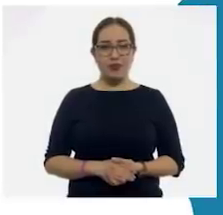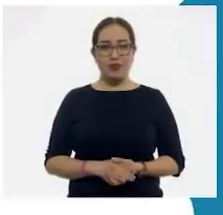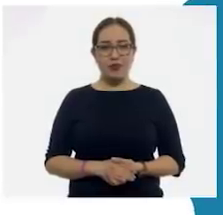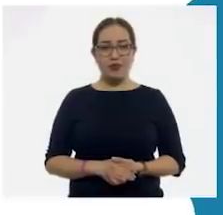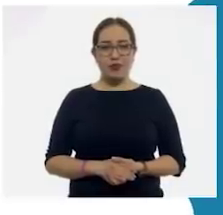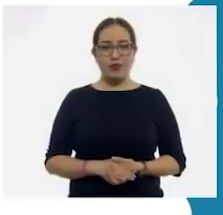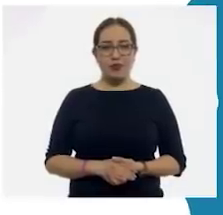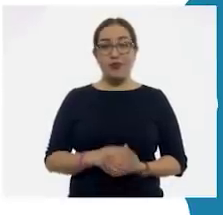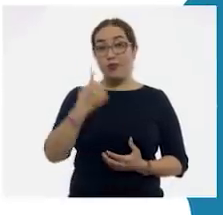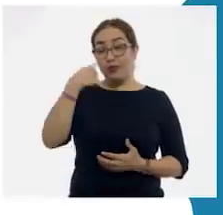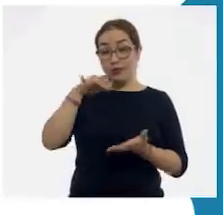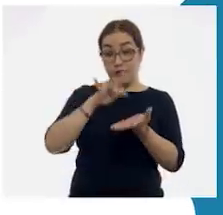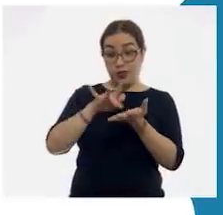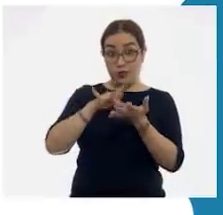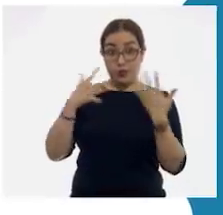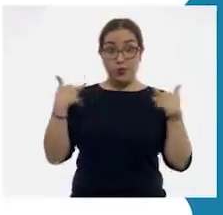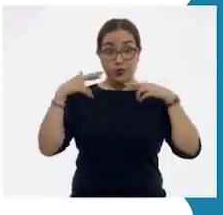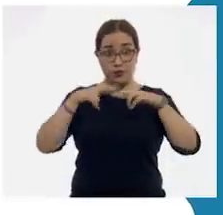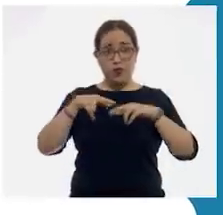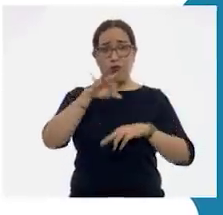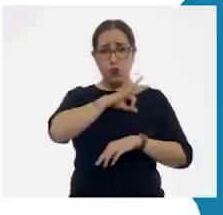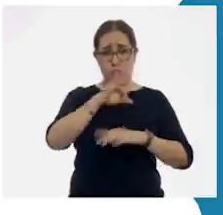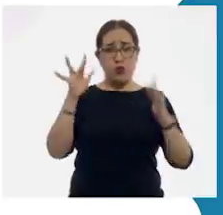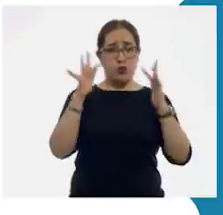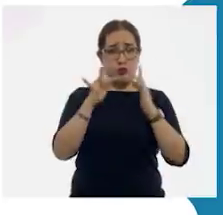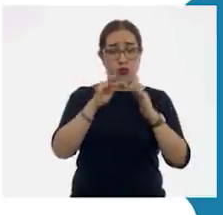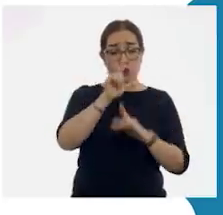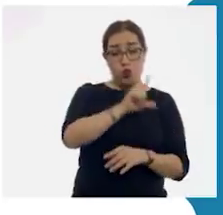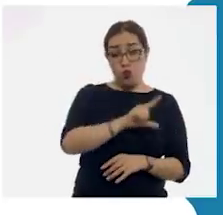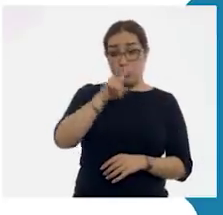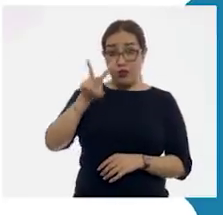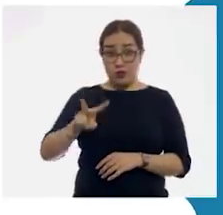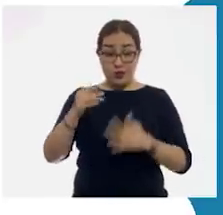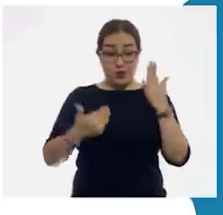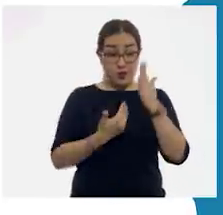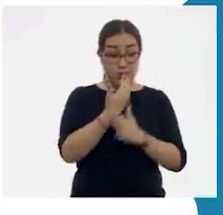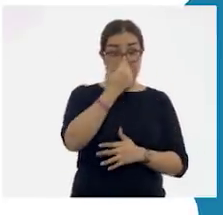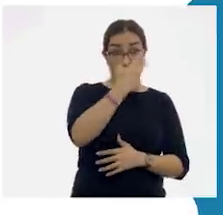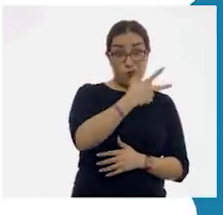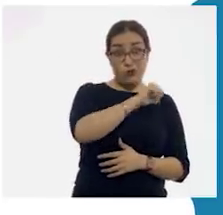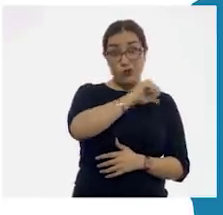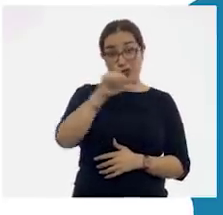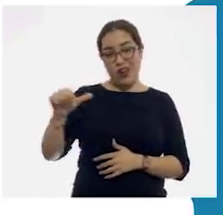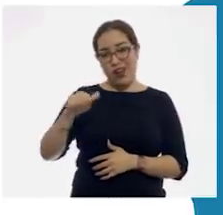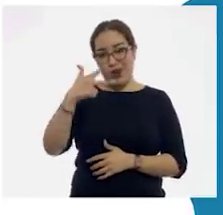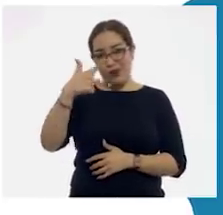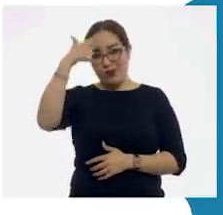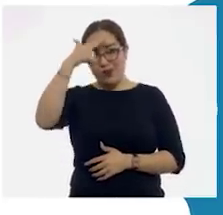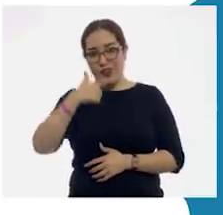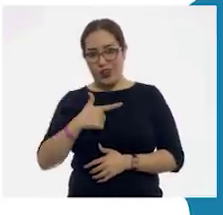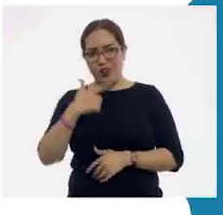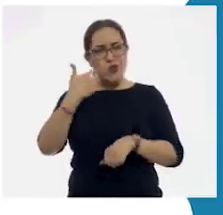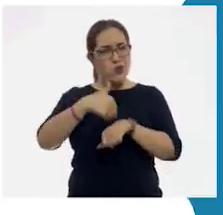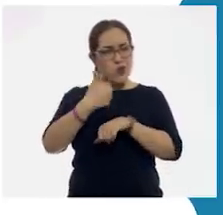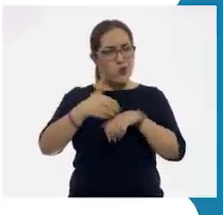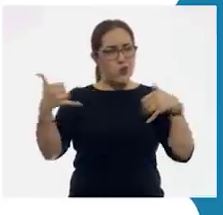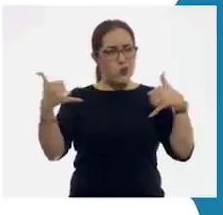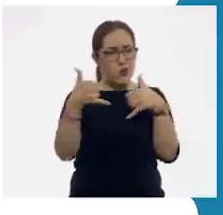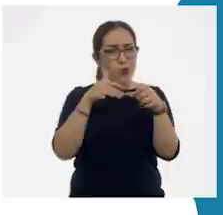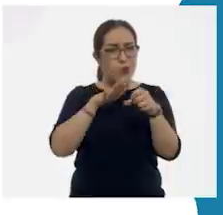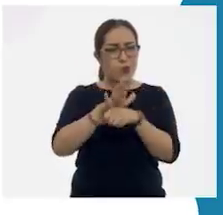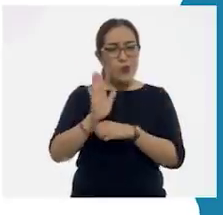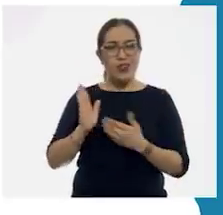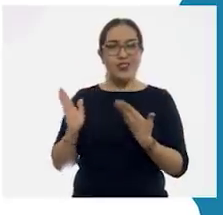Para apoyo pedagógico hay maestros y maestras de lunes a viernes de 8 de la mañana a 20 horas en el teléfono